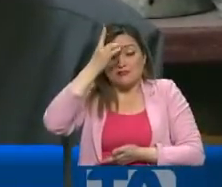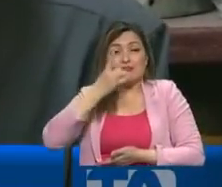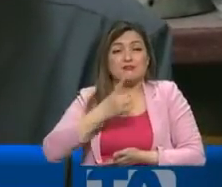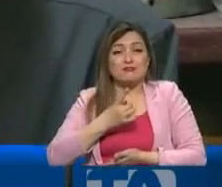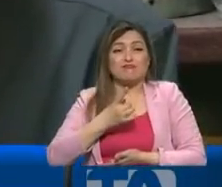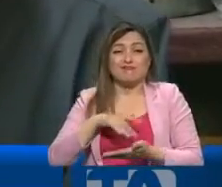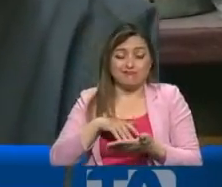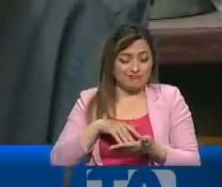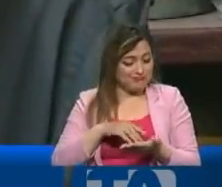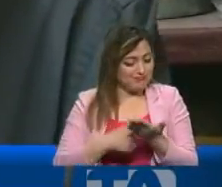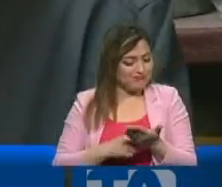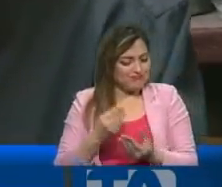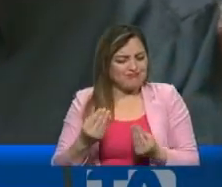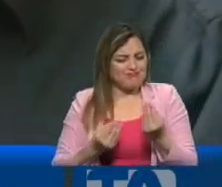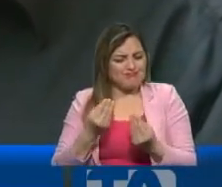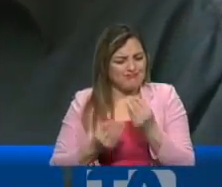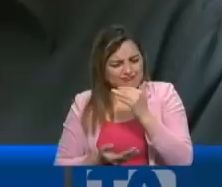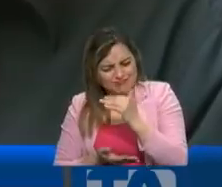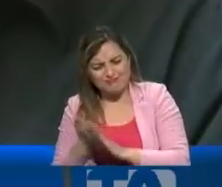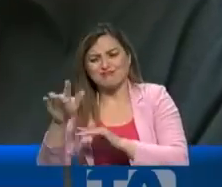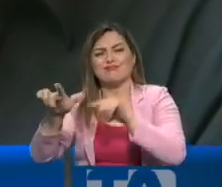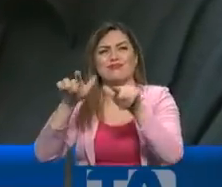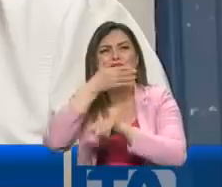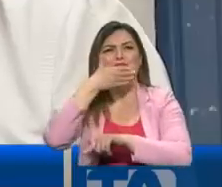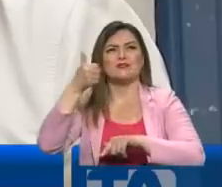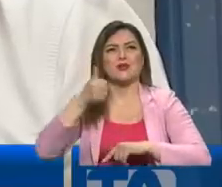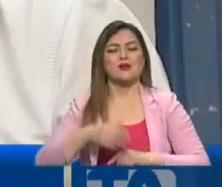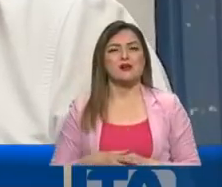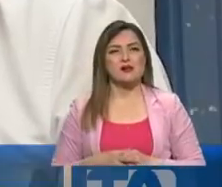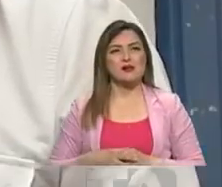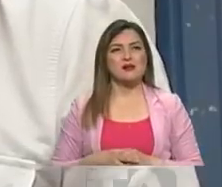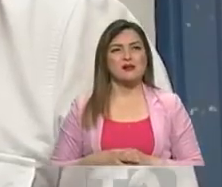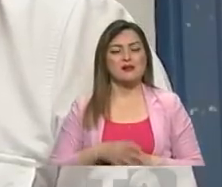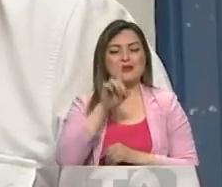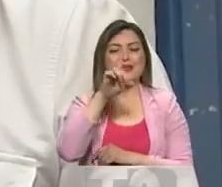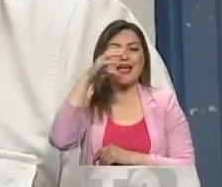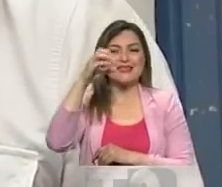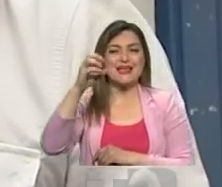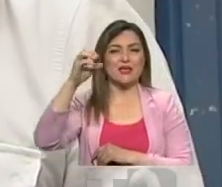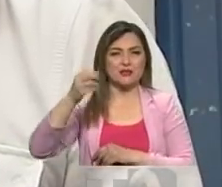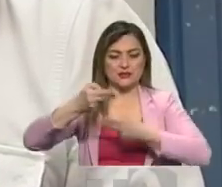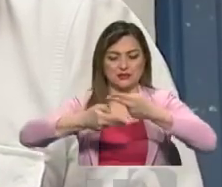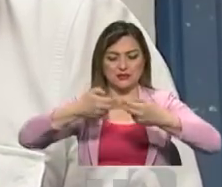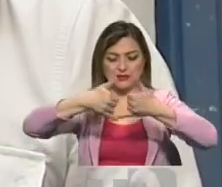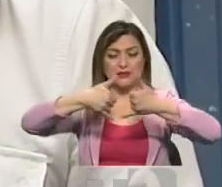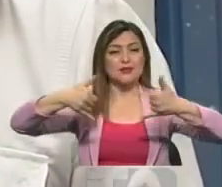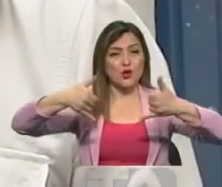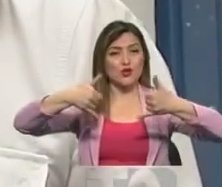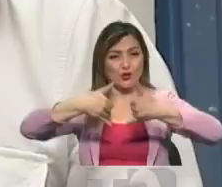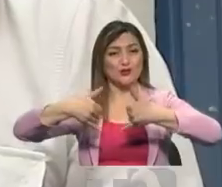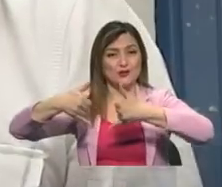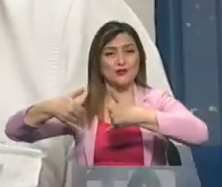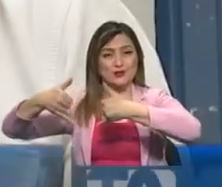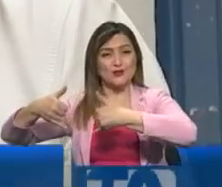estoy tomando una decisión, salir de aquí e irme a un lugar mejor. Somos alrededor de 100 locales. De los 100 locales,